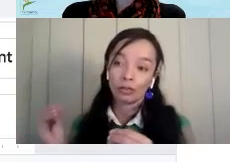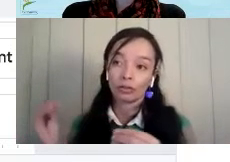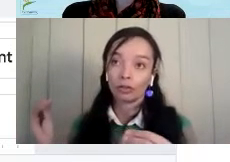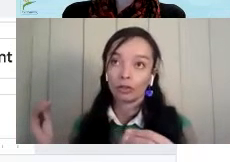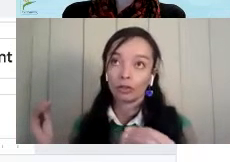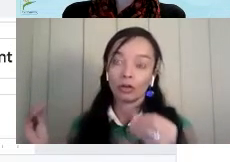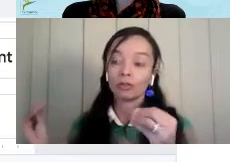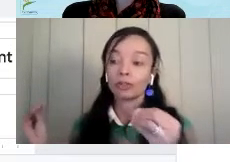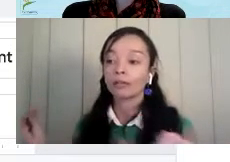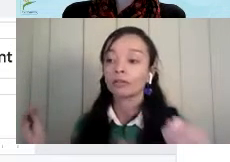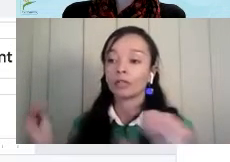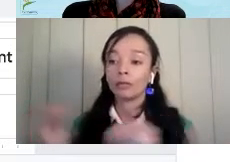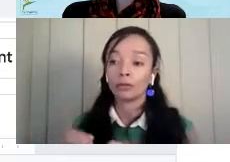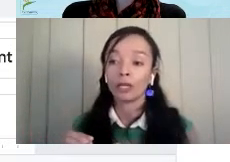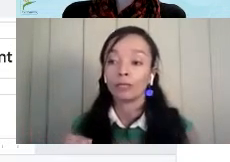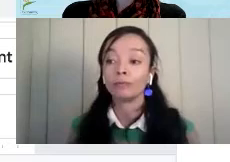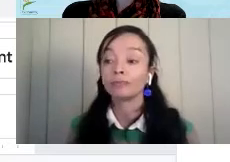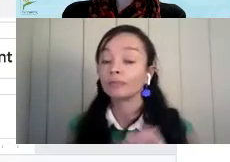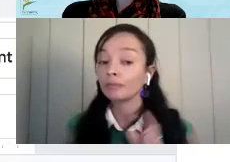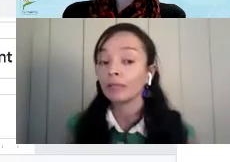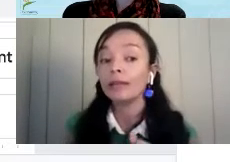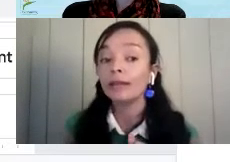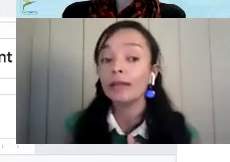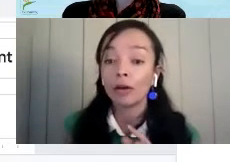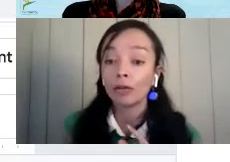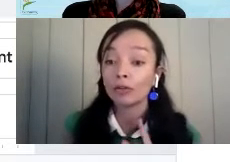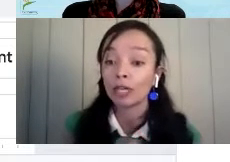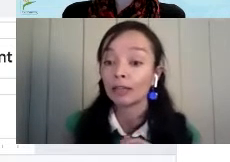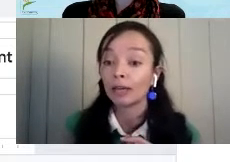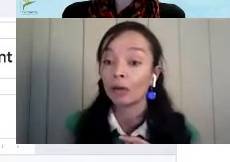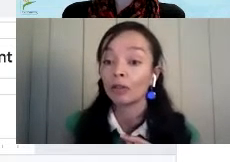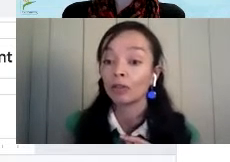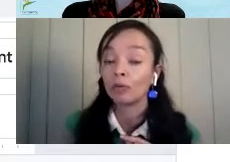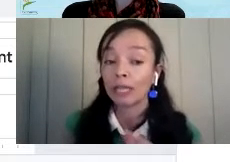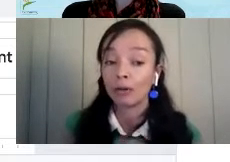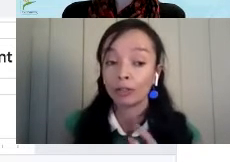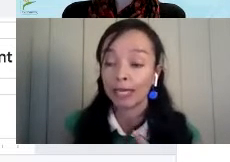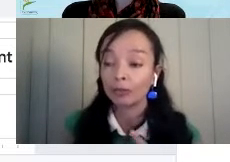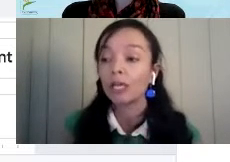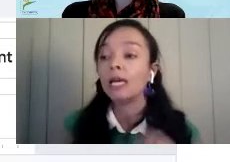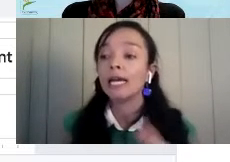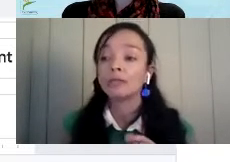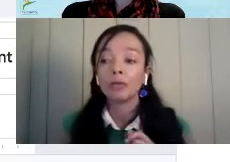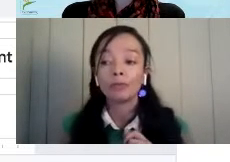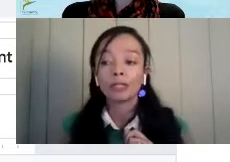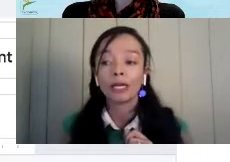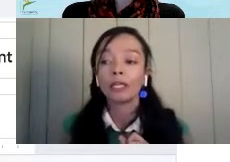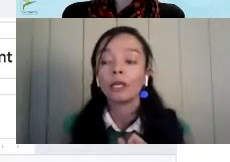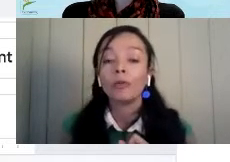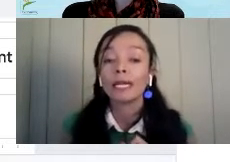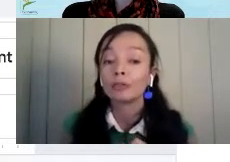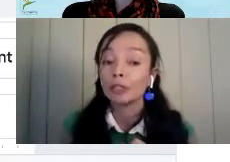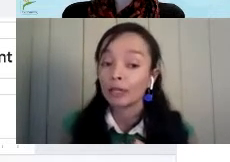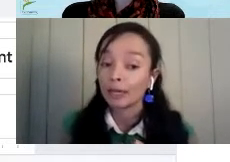conceptos al mismo tiempo. Y también cuando usamos la voz de ellos, es muy importante